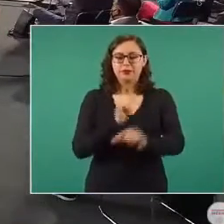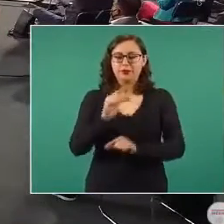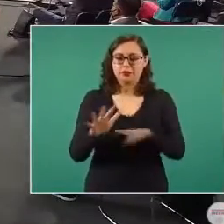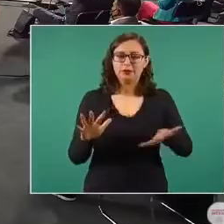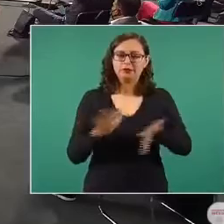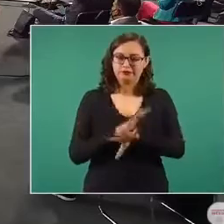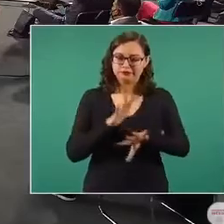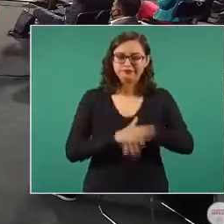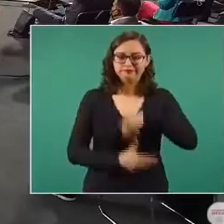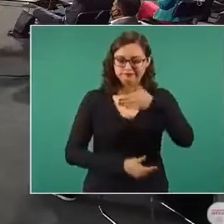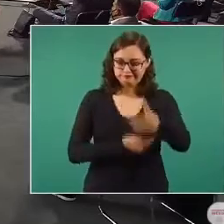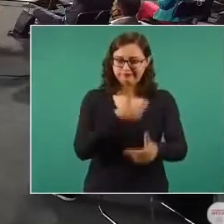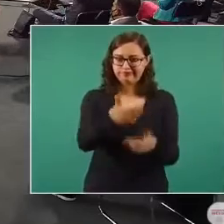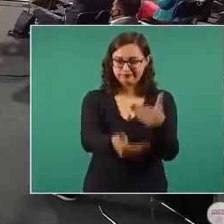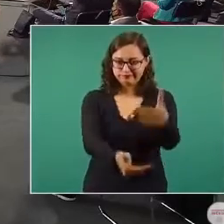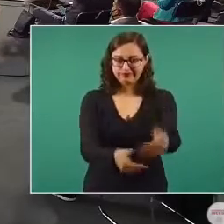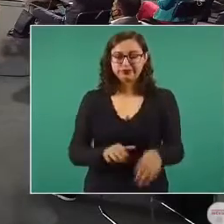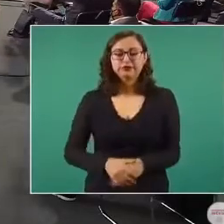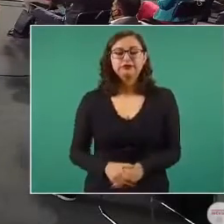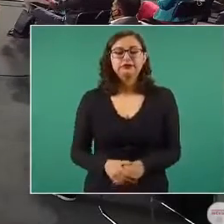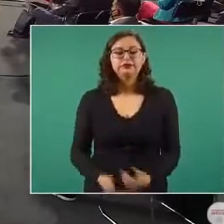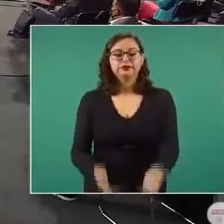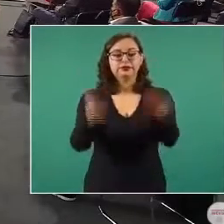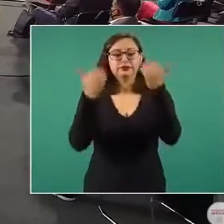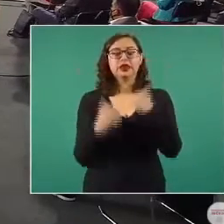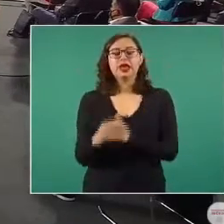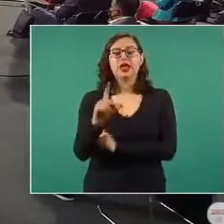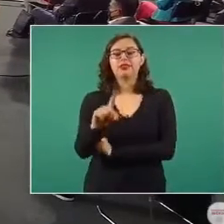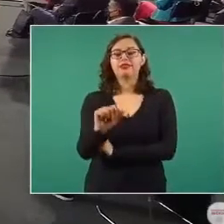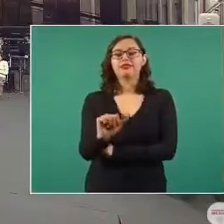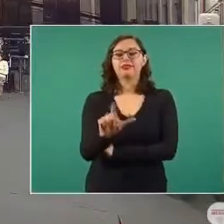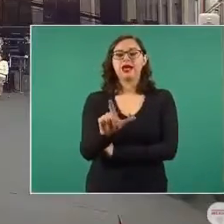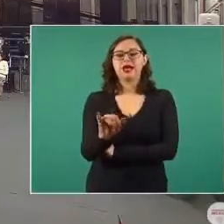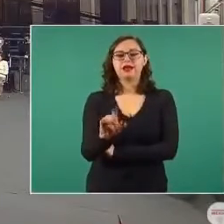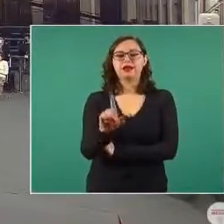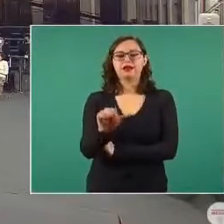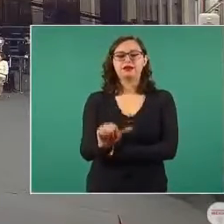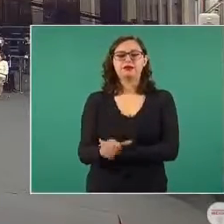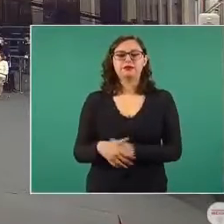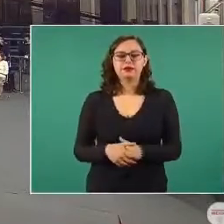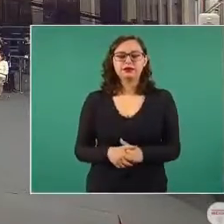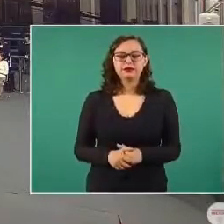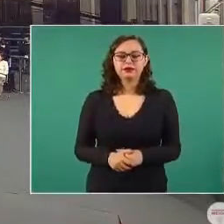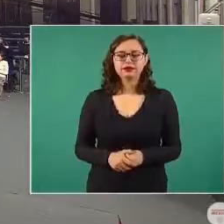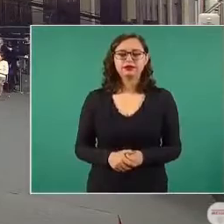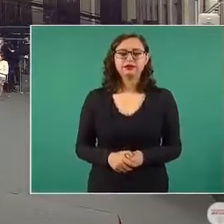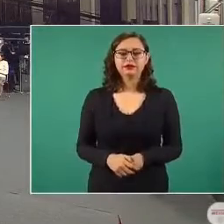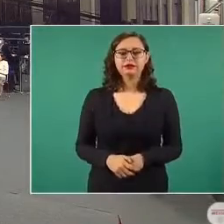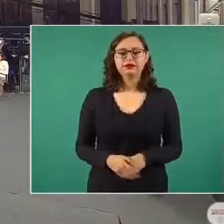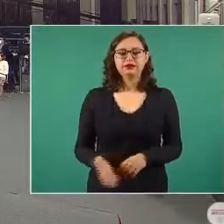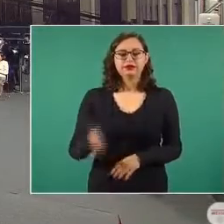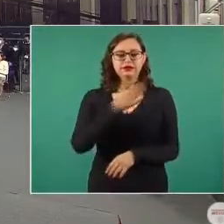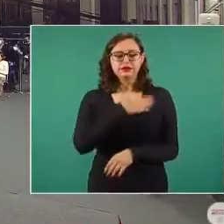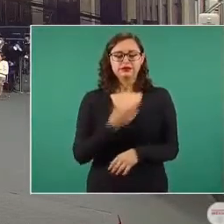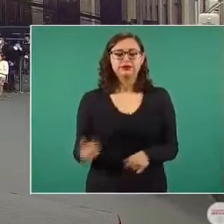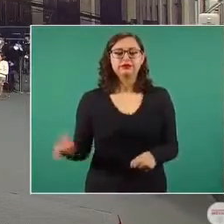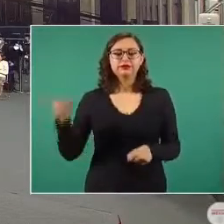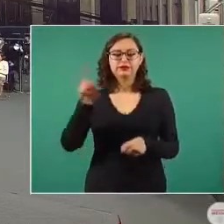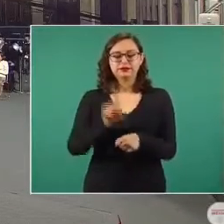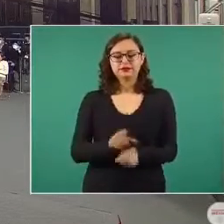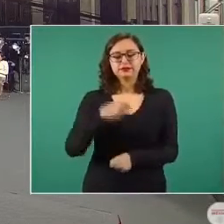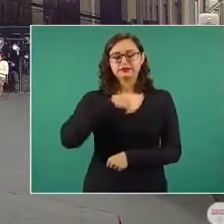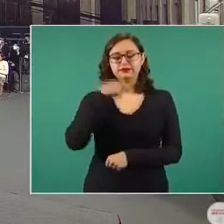Bueno, vámonos con Dalila. Gracias, presidente. Buenos días. Lilo Escobar, de